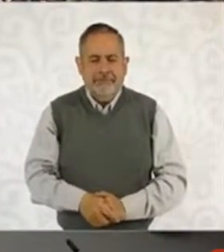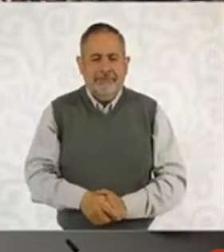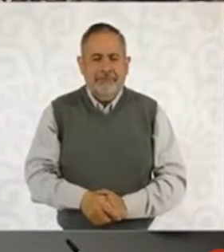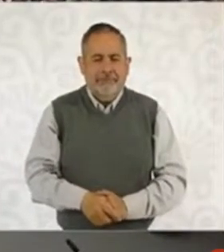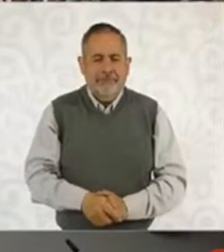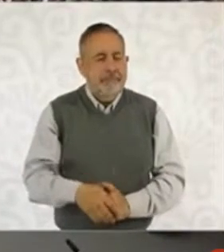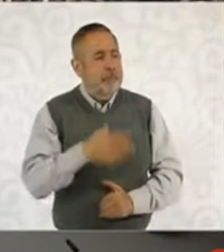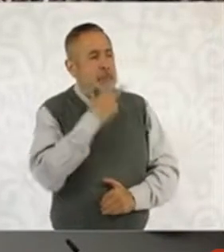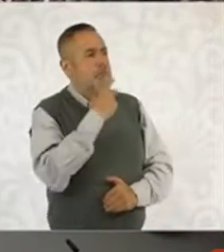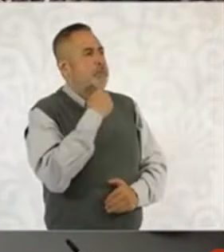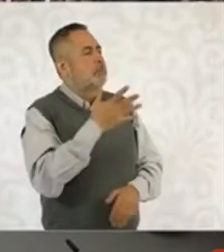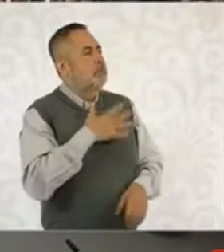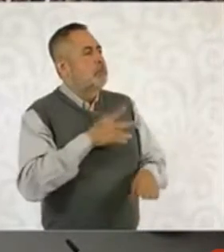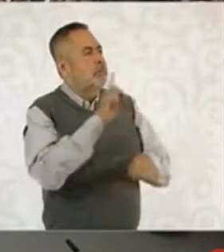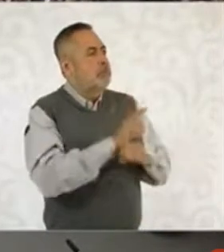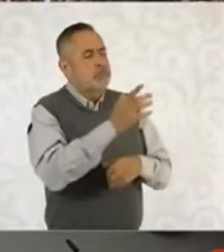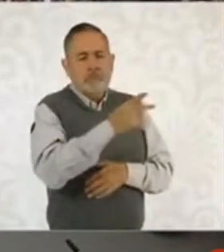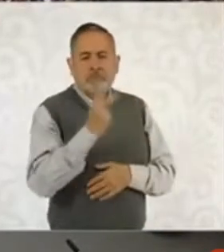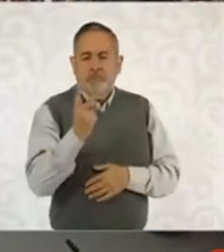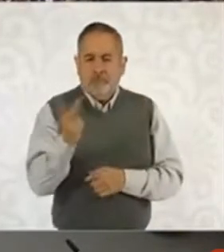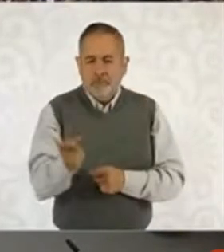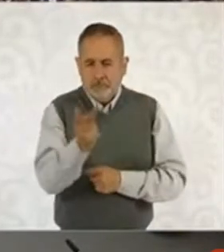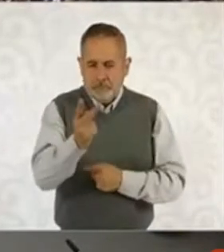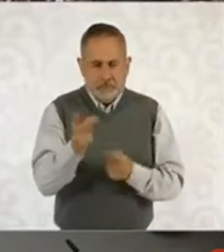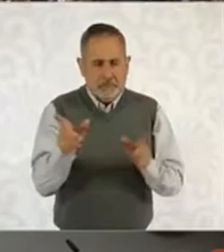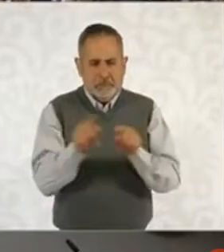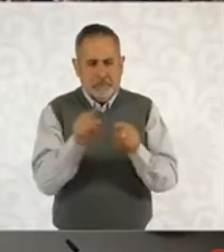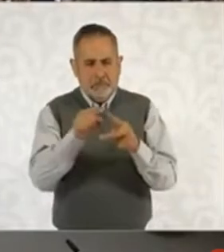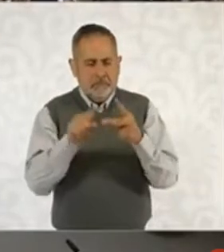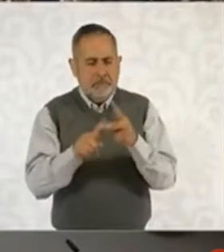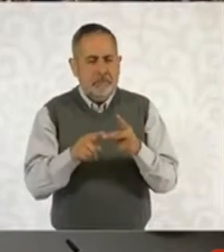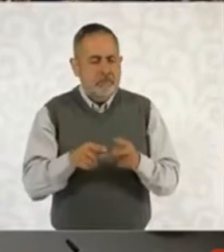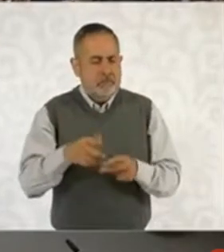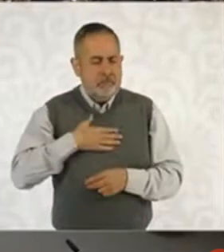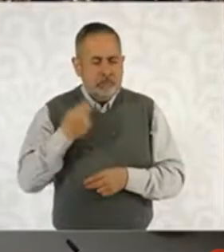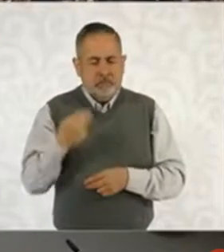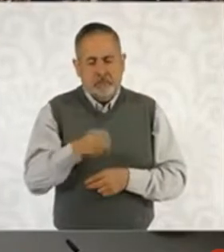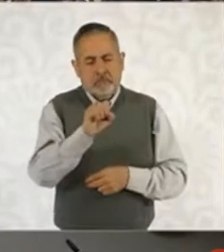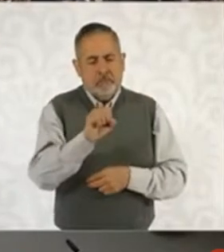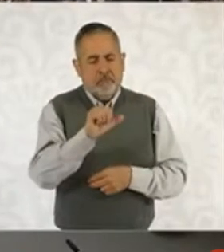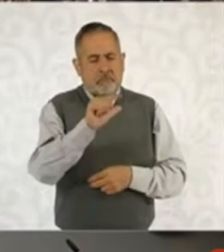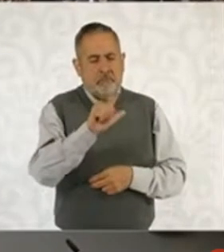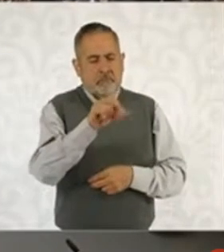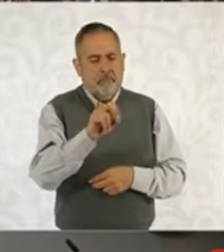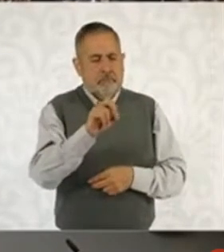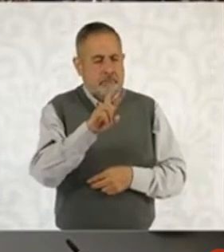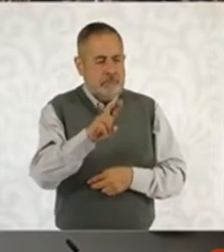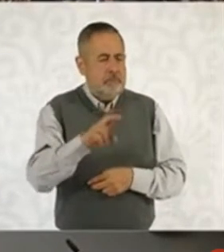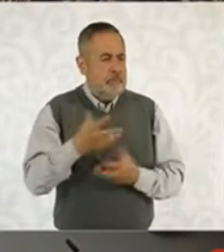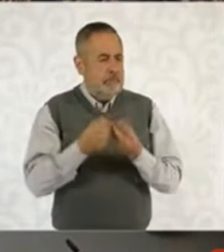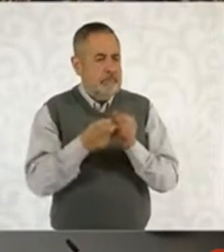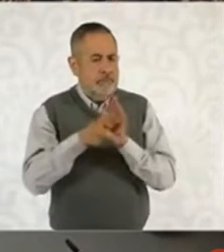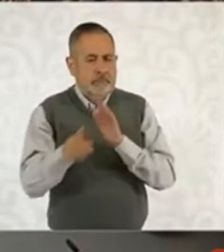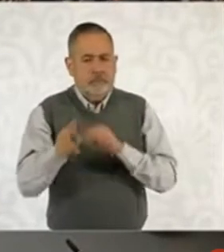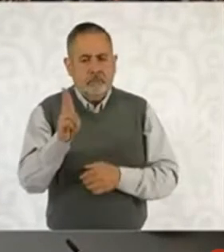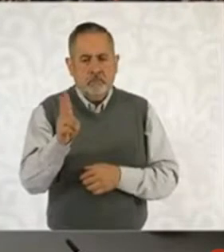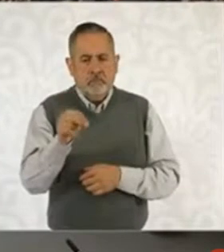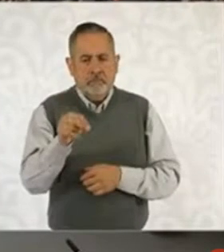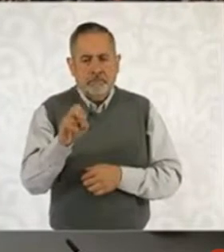Buenos días, presidenta. Dos preguntas súper rápido, Salvador Corona del Universal. La Suprema Corte de Estados